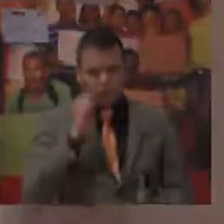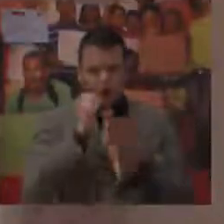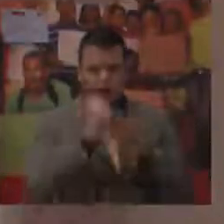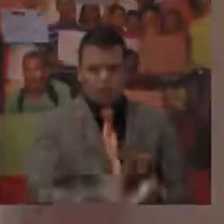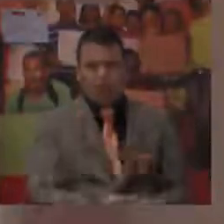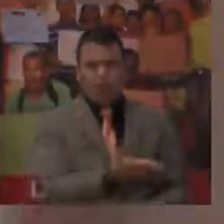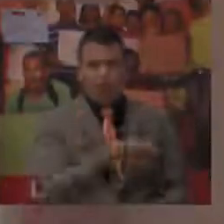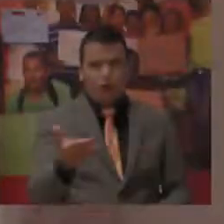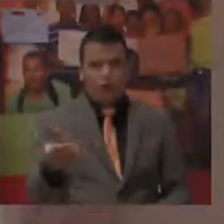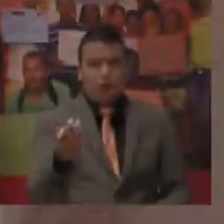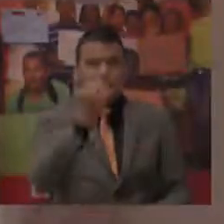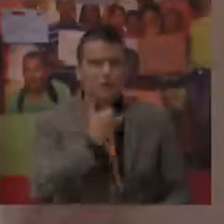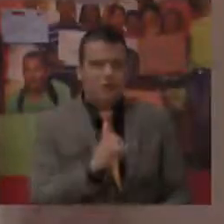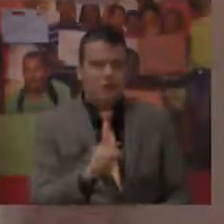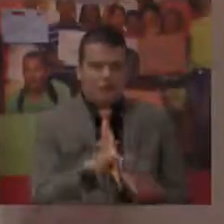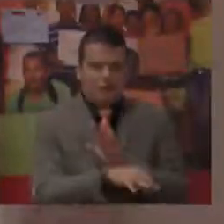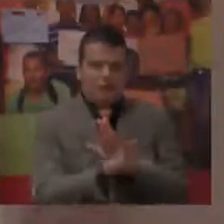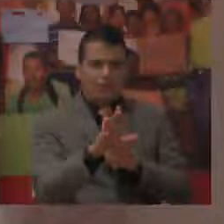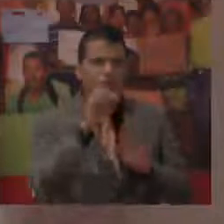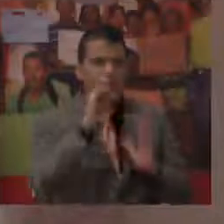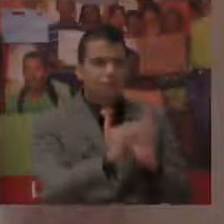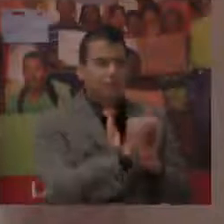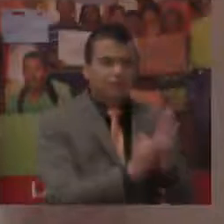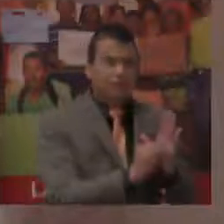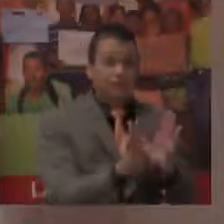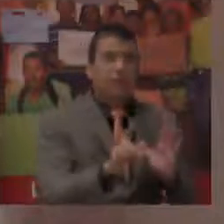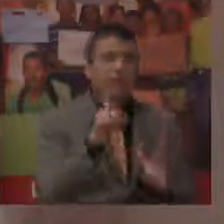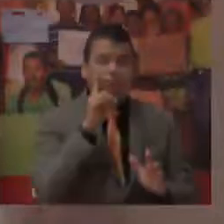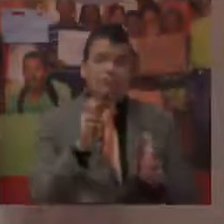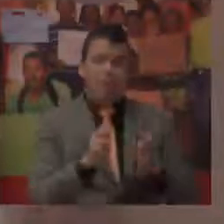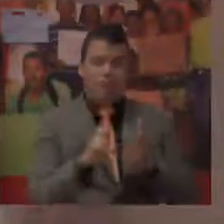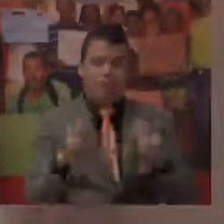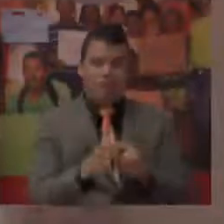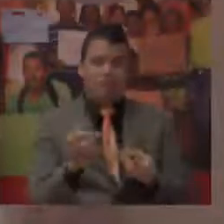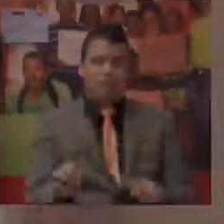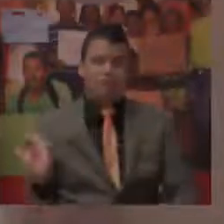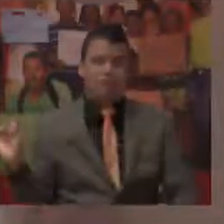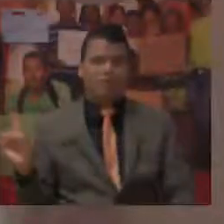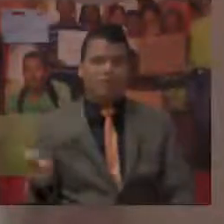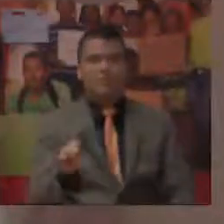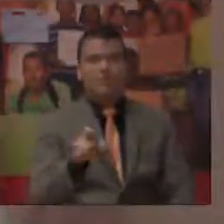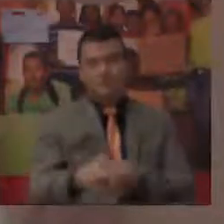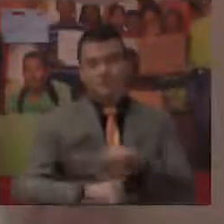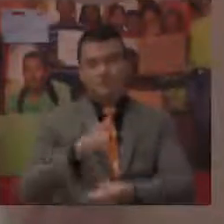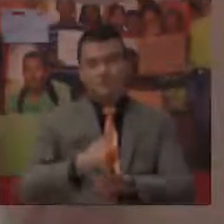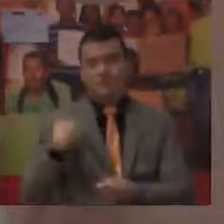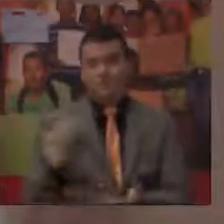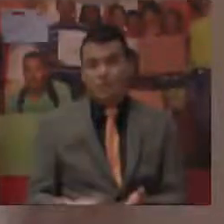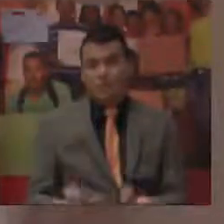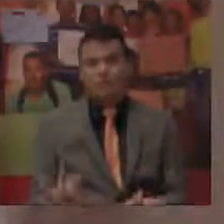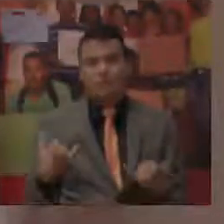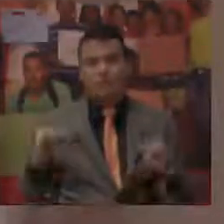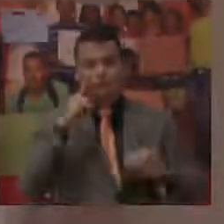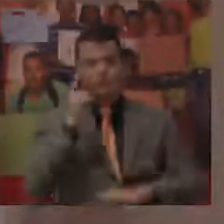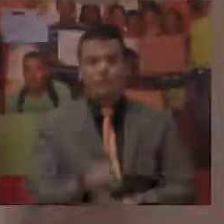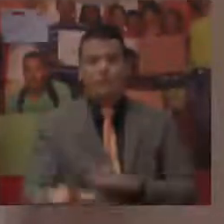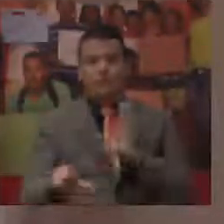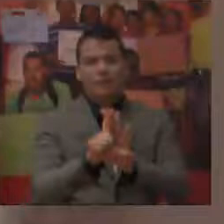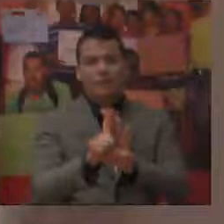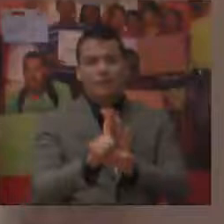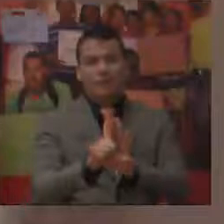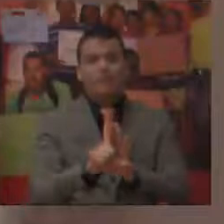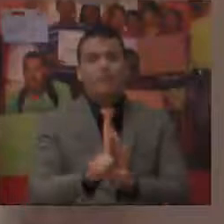allí donde se han presentado unas problemáticas durante los últimos 6 años desde que se expidió esta